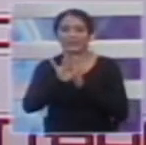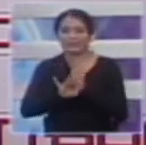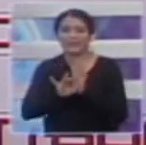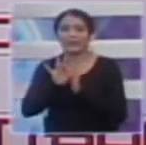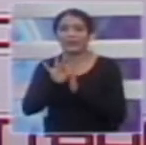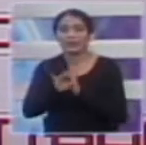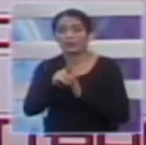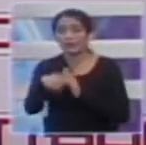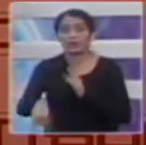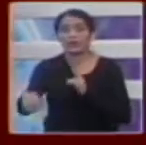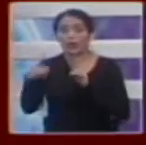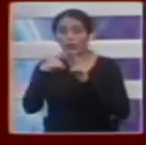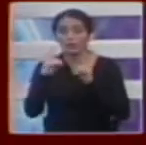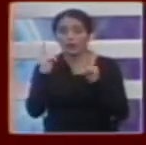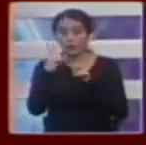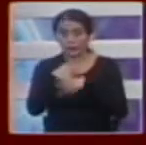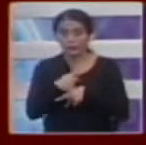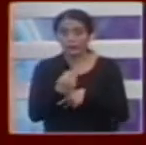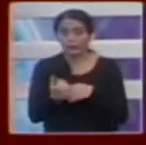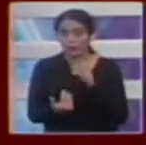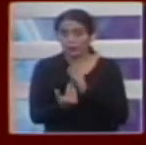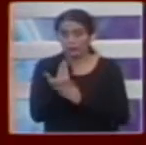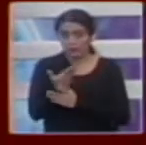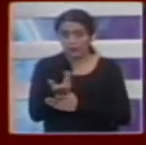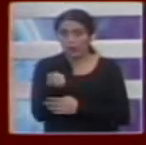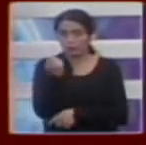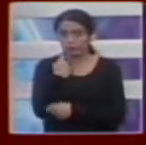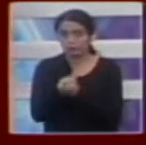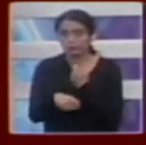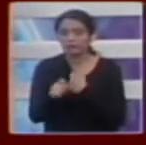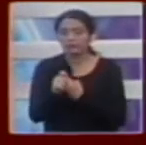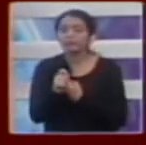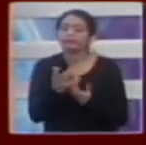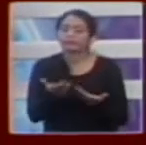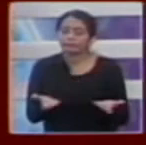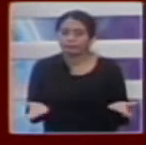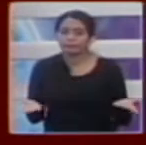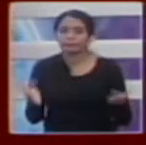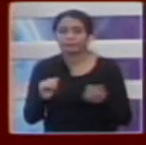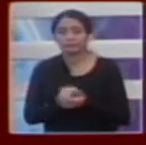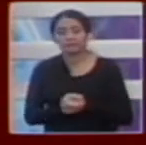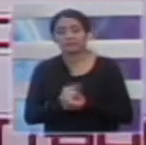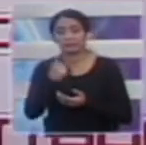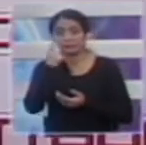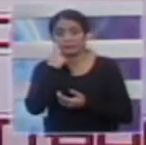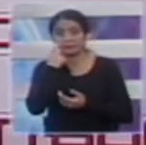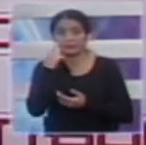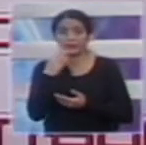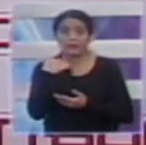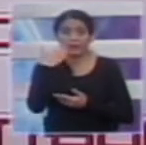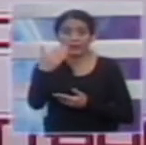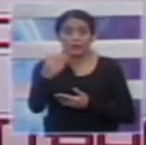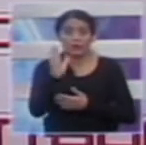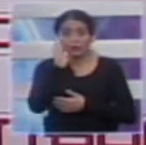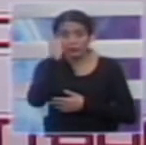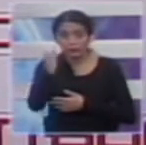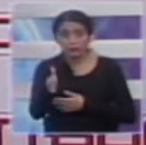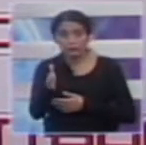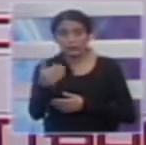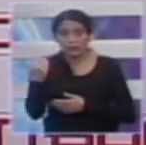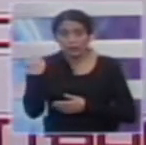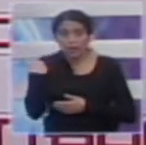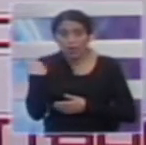gente nos conozca. ¿De esa manera ustedes comercializan sus productos? Por ahora sí. Después en un futuro, si se llega a dar parte en un local al público,